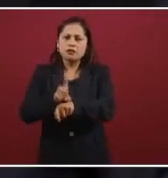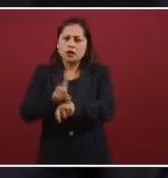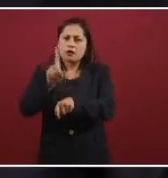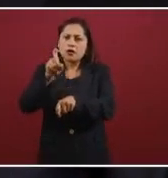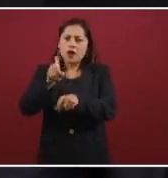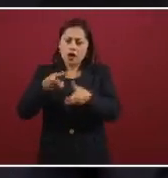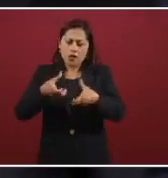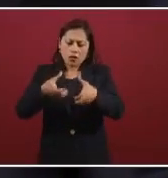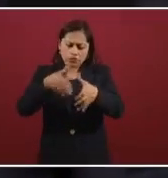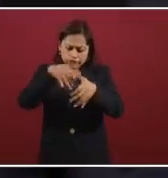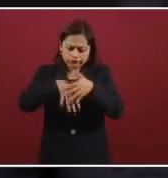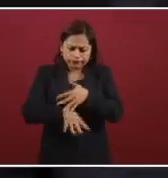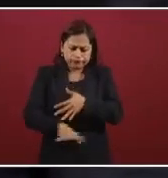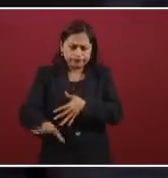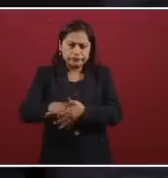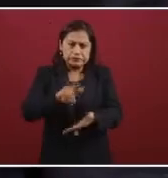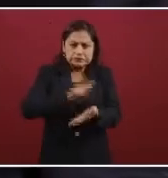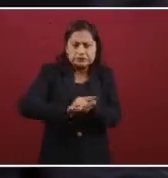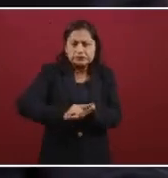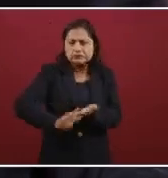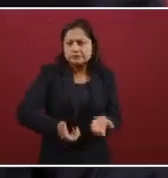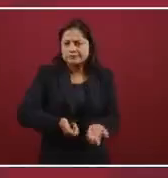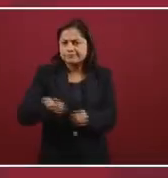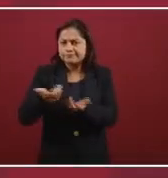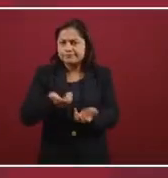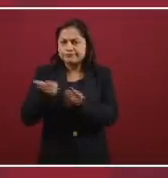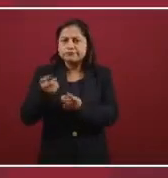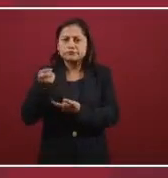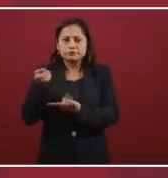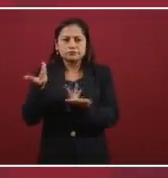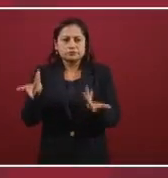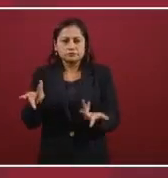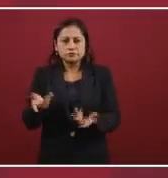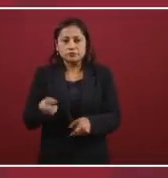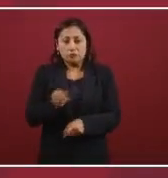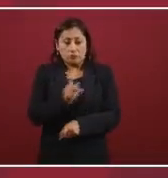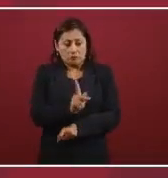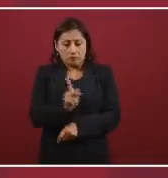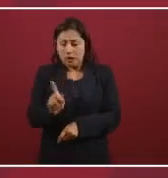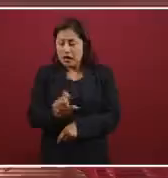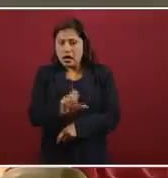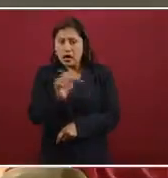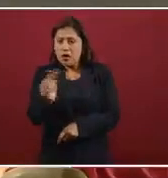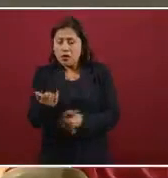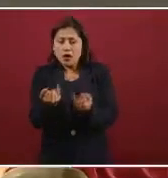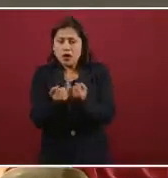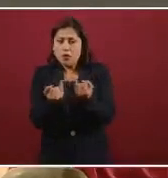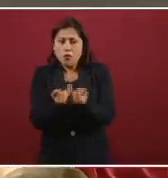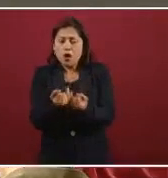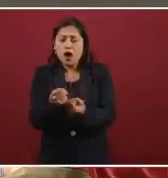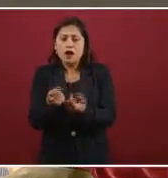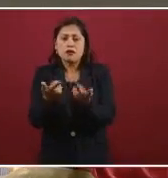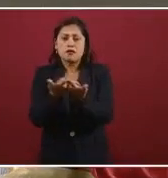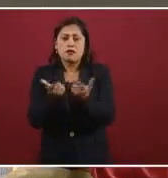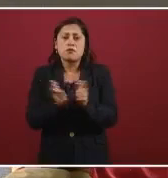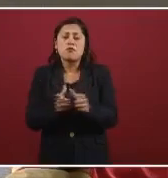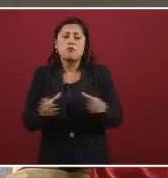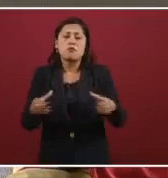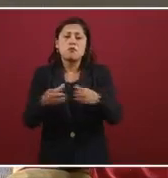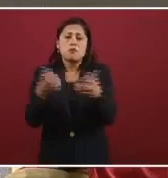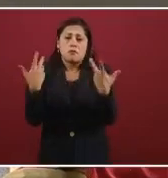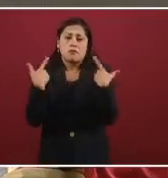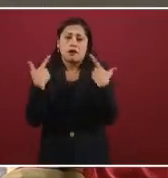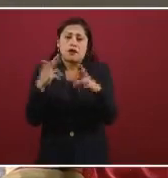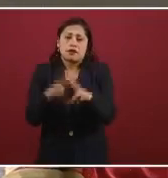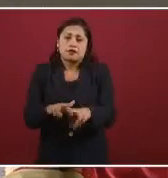los maestros, entonces todos, y hay un ambiente ahora de